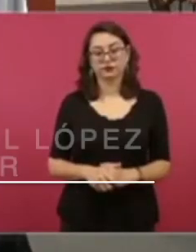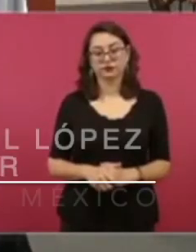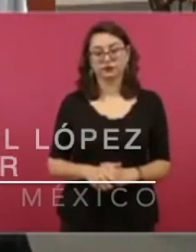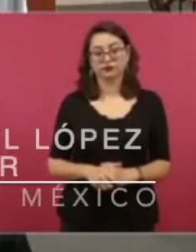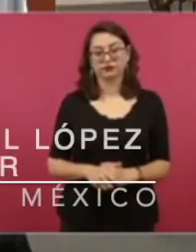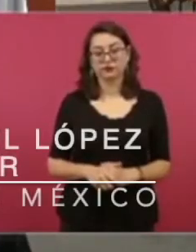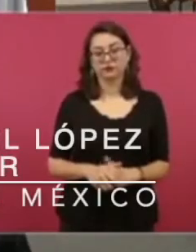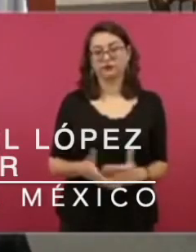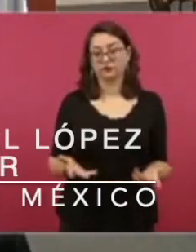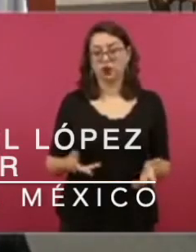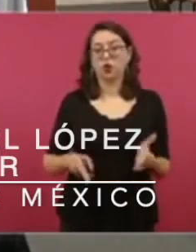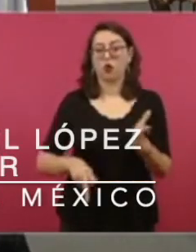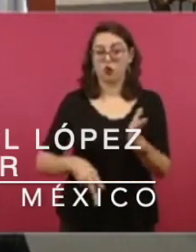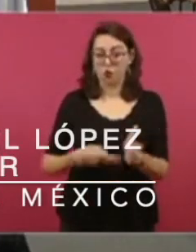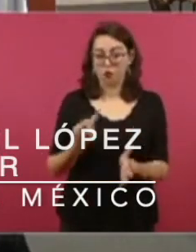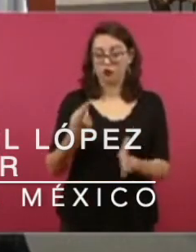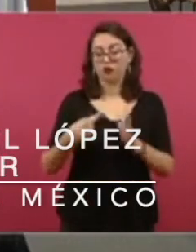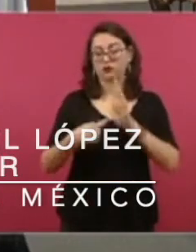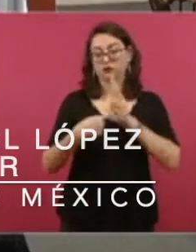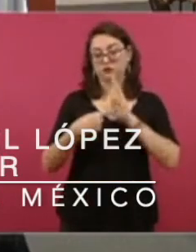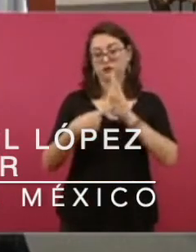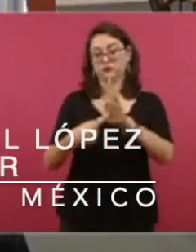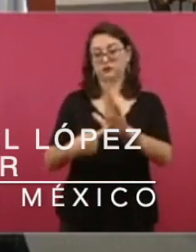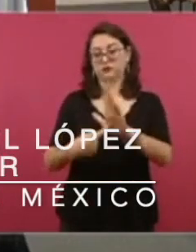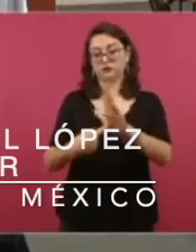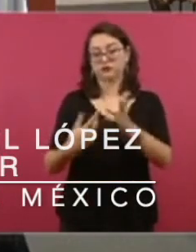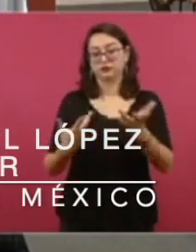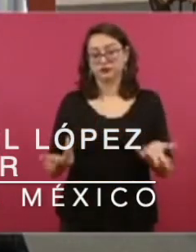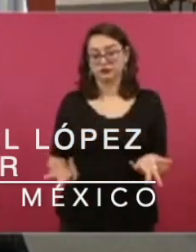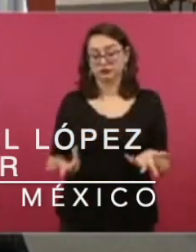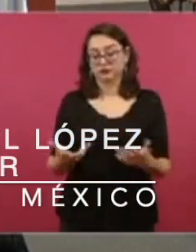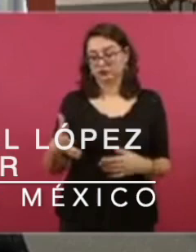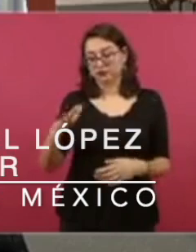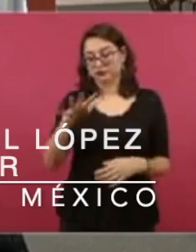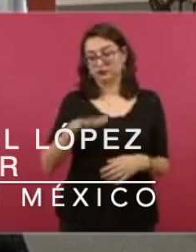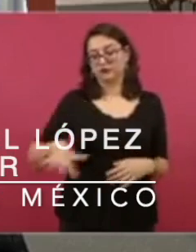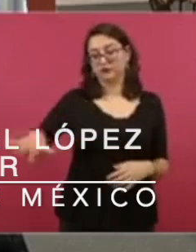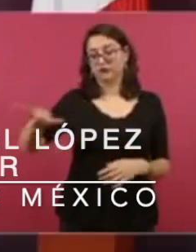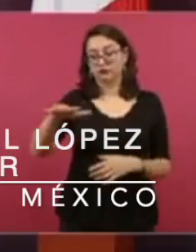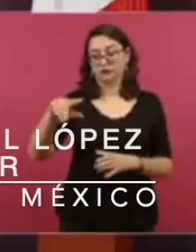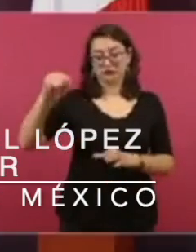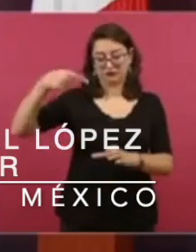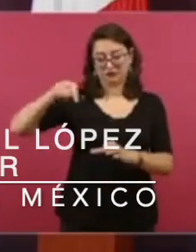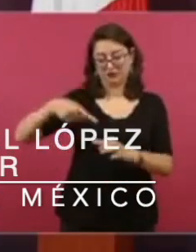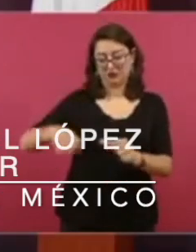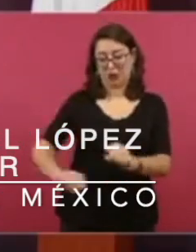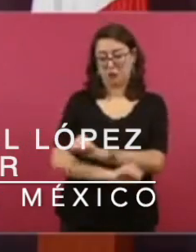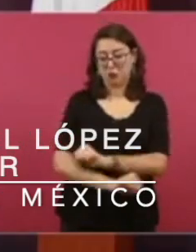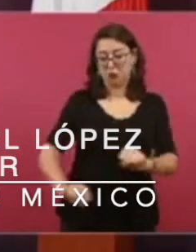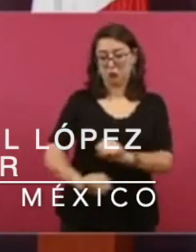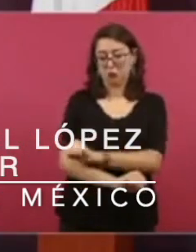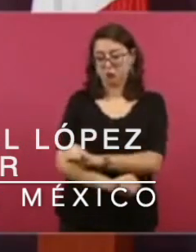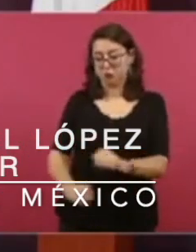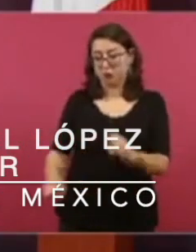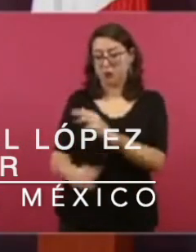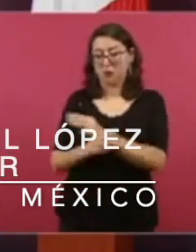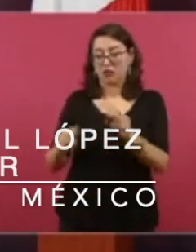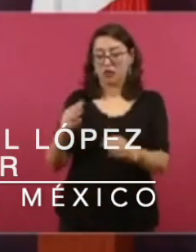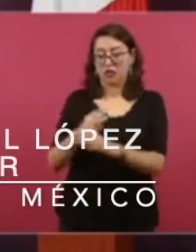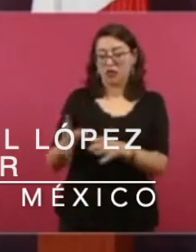a dar a conocer que les estamos haciendo una propuesta a los de Vulcan.